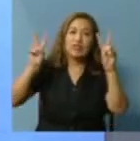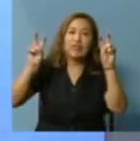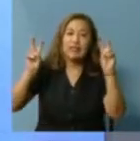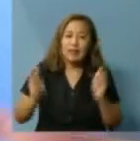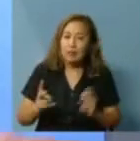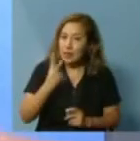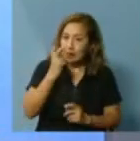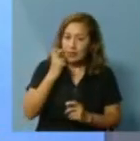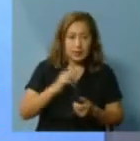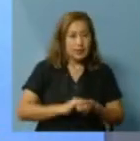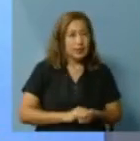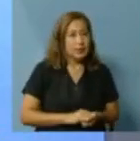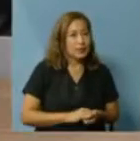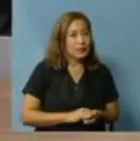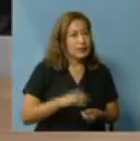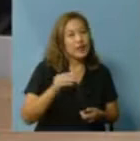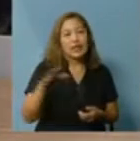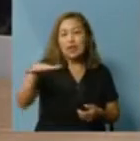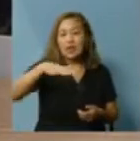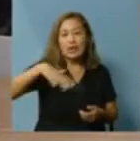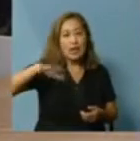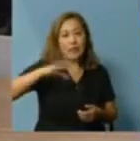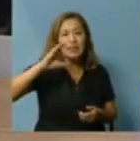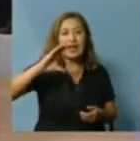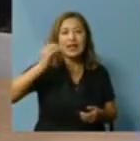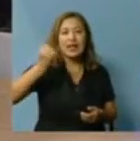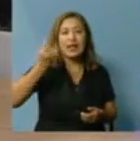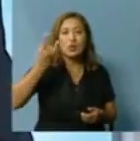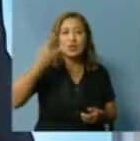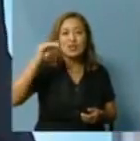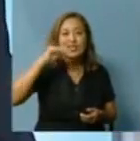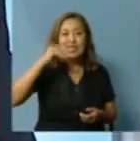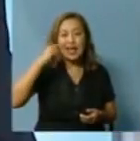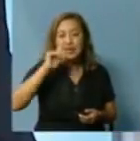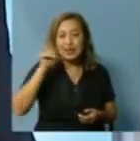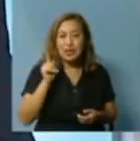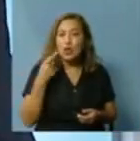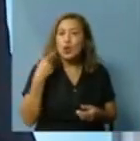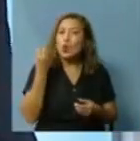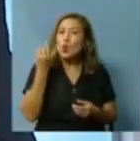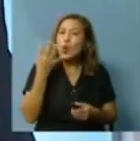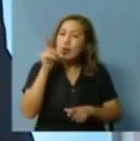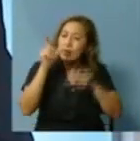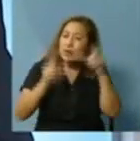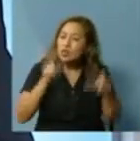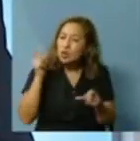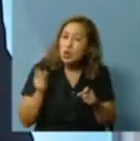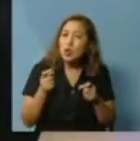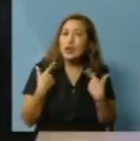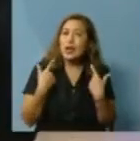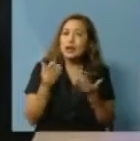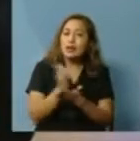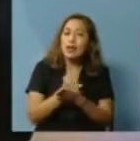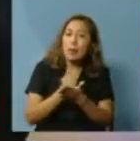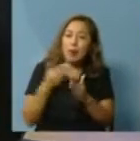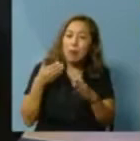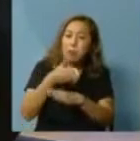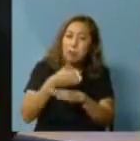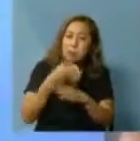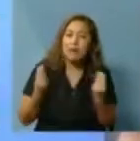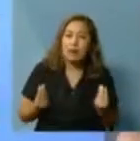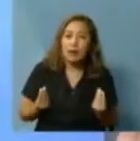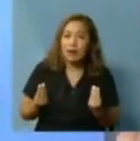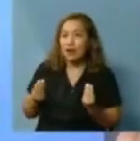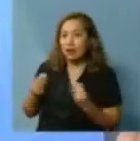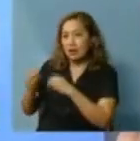energético en esto soy antes de cauchari hablando de lo que es su puesto de trabajo cuántos hay cuánto se crean en estos